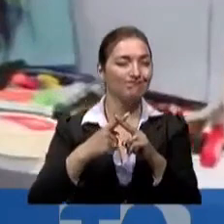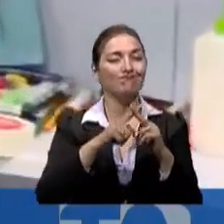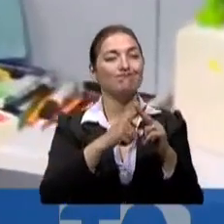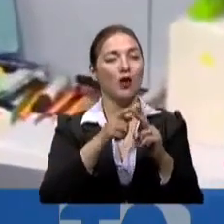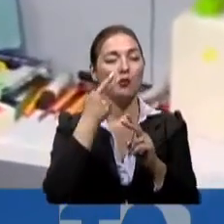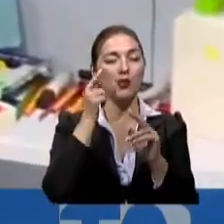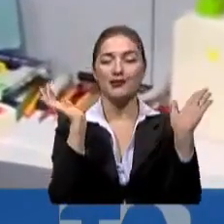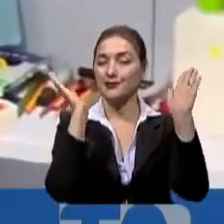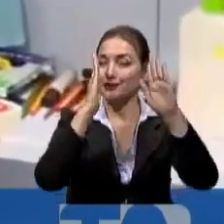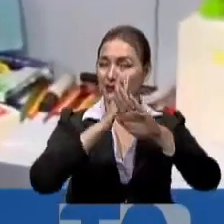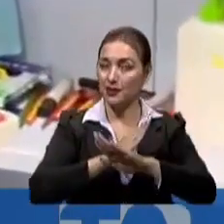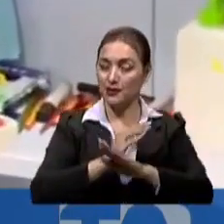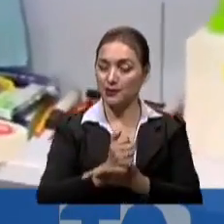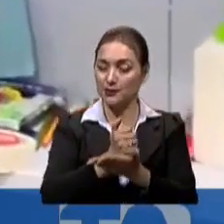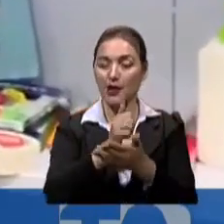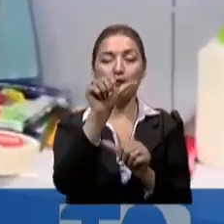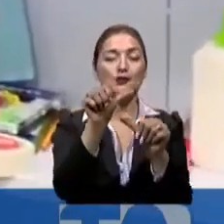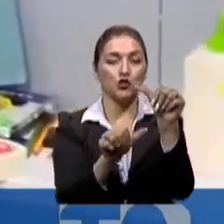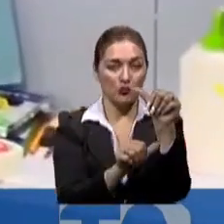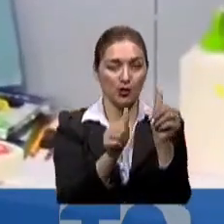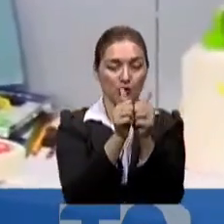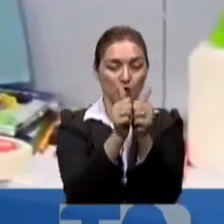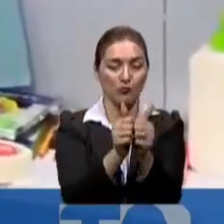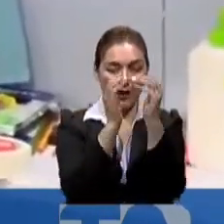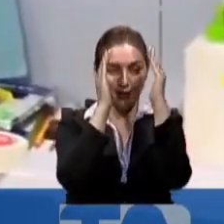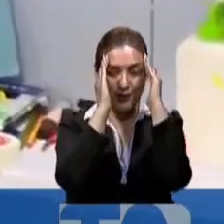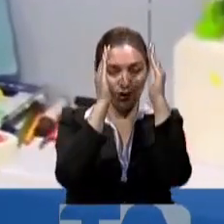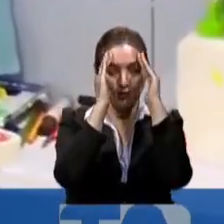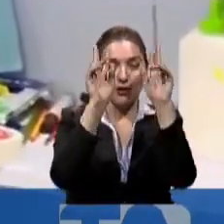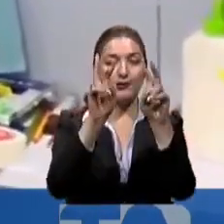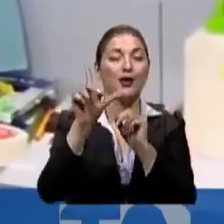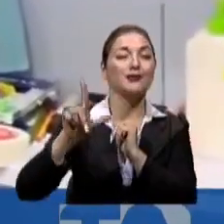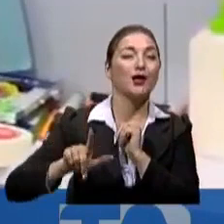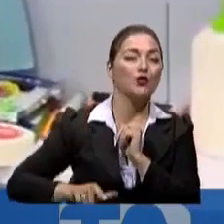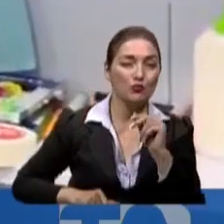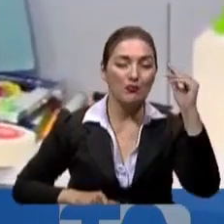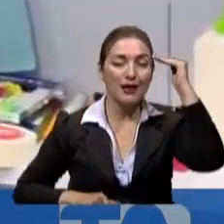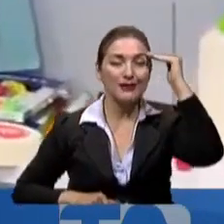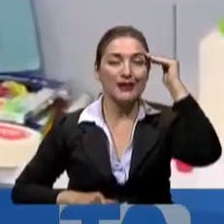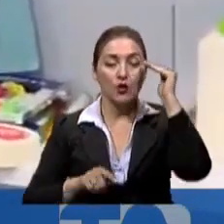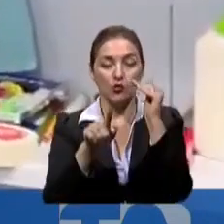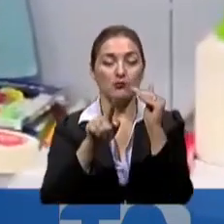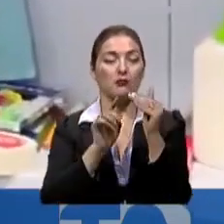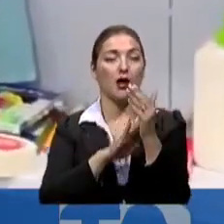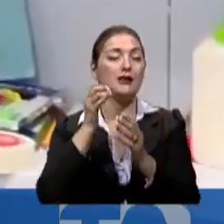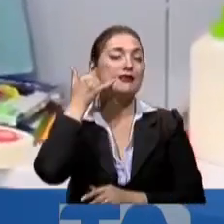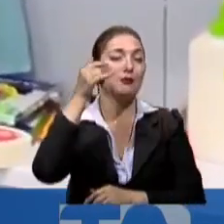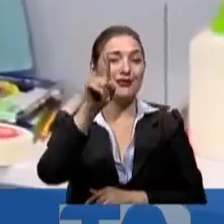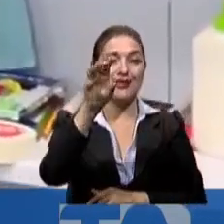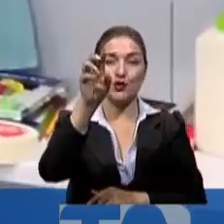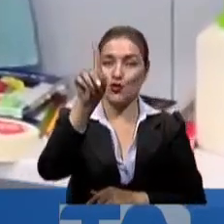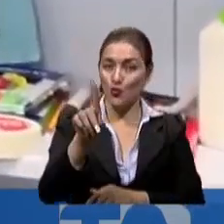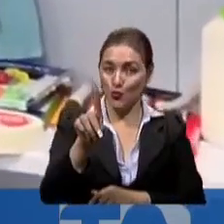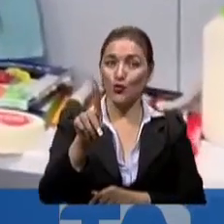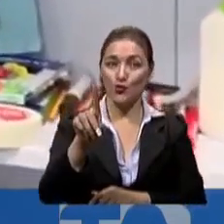completamente gratuitas para brindar asesoramiento acompañamiento y atención en temas de Salud Mental Usted ya puede marcar al 101 Esta